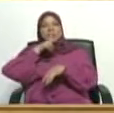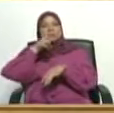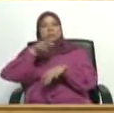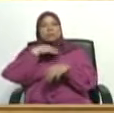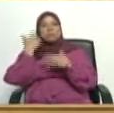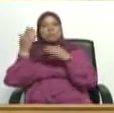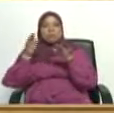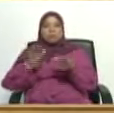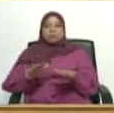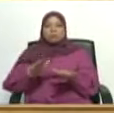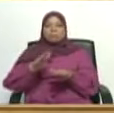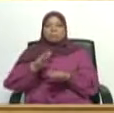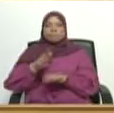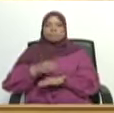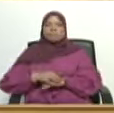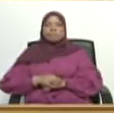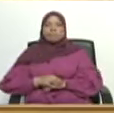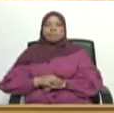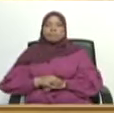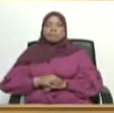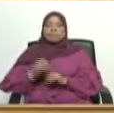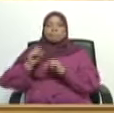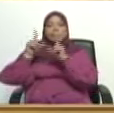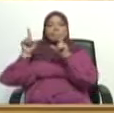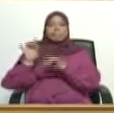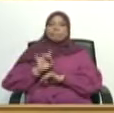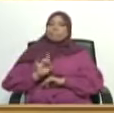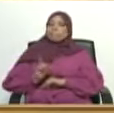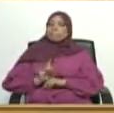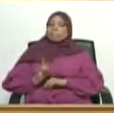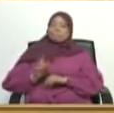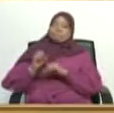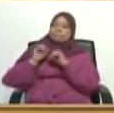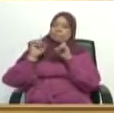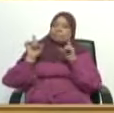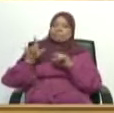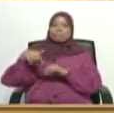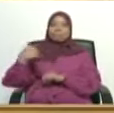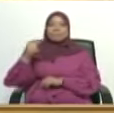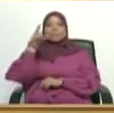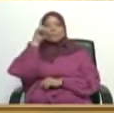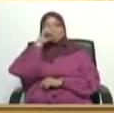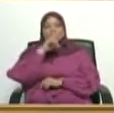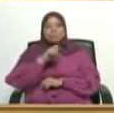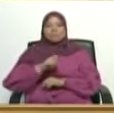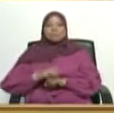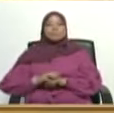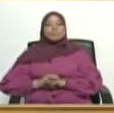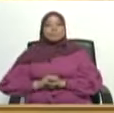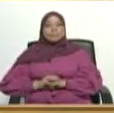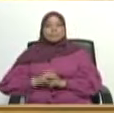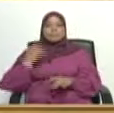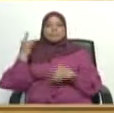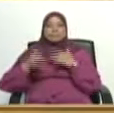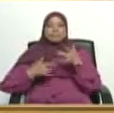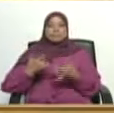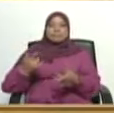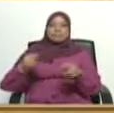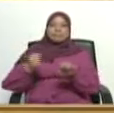No se extrañen de que pasada esta acción criminal